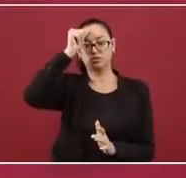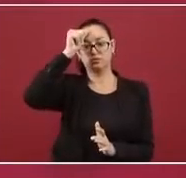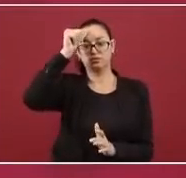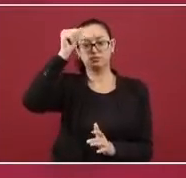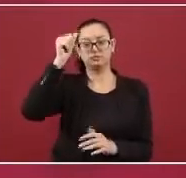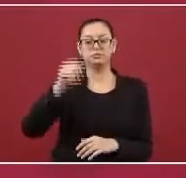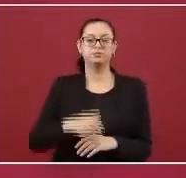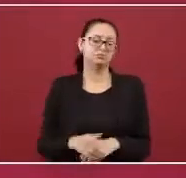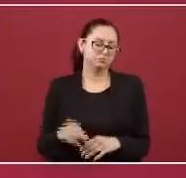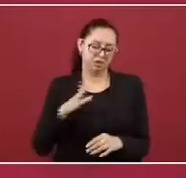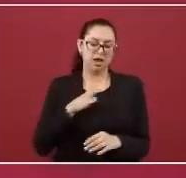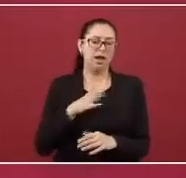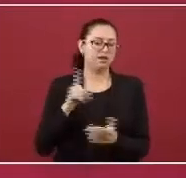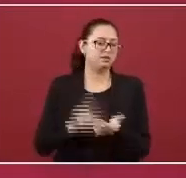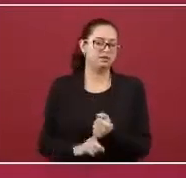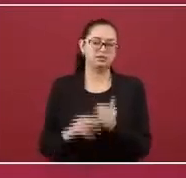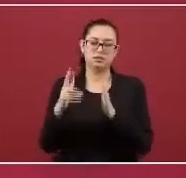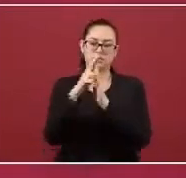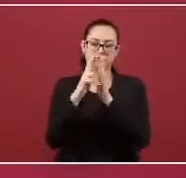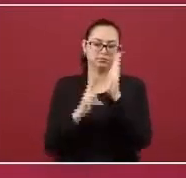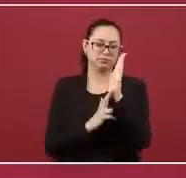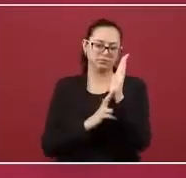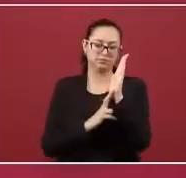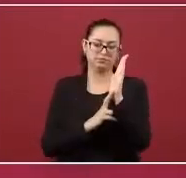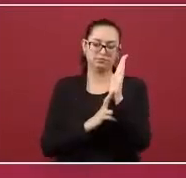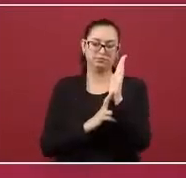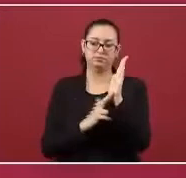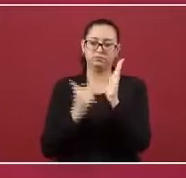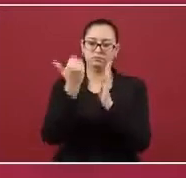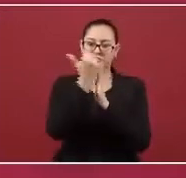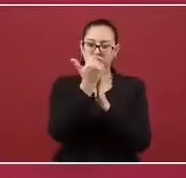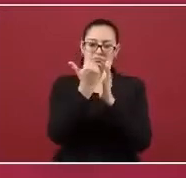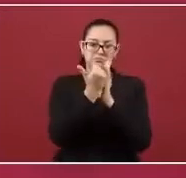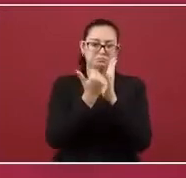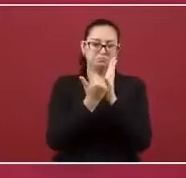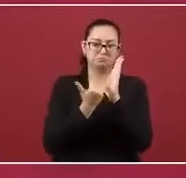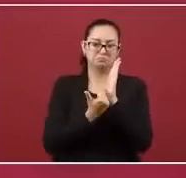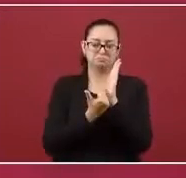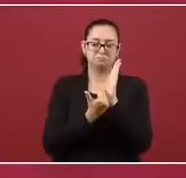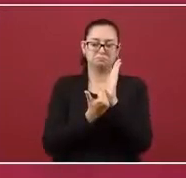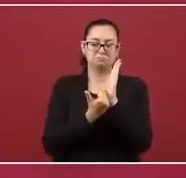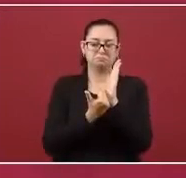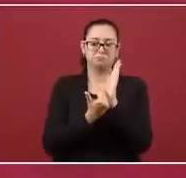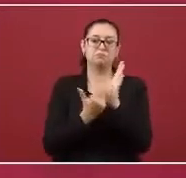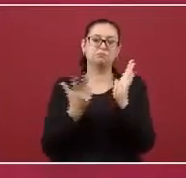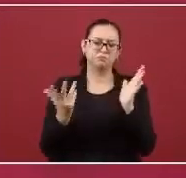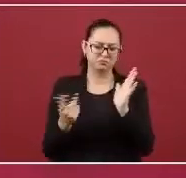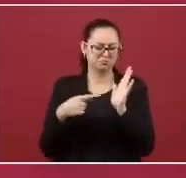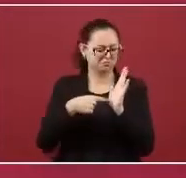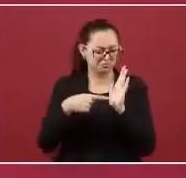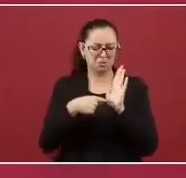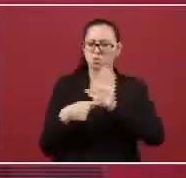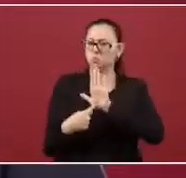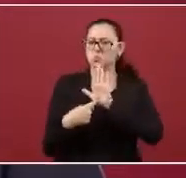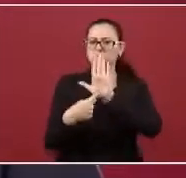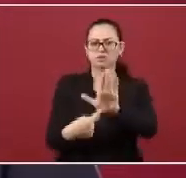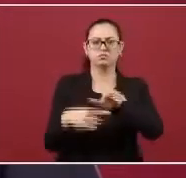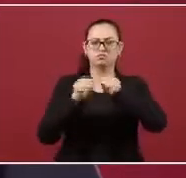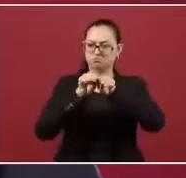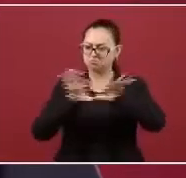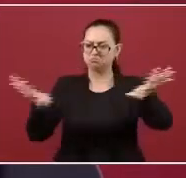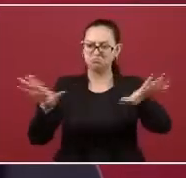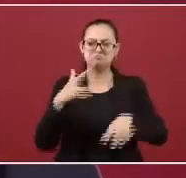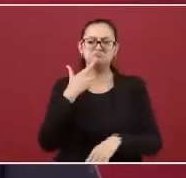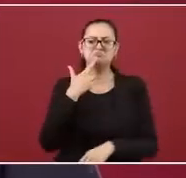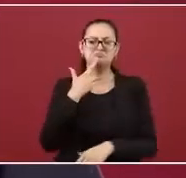una reglamentación. Yo creo que lo mejor es darlo a conocer.